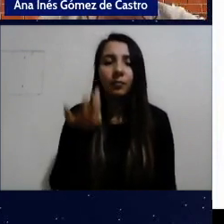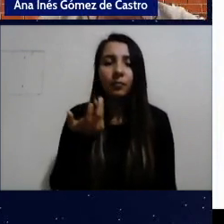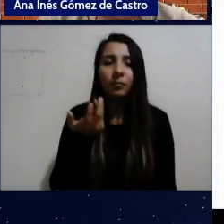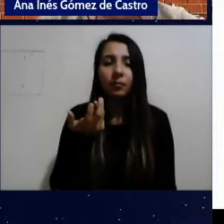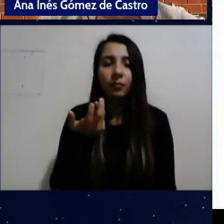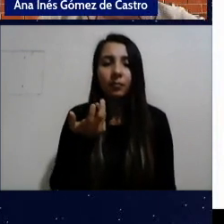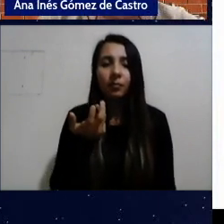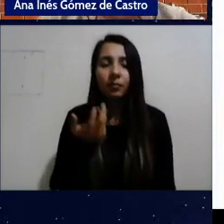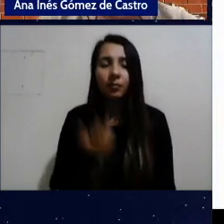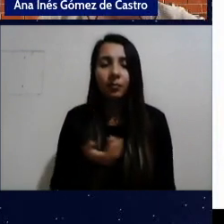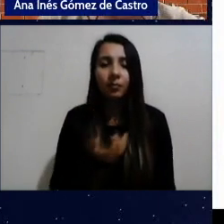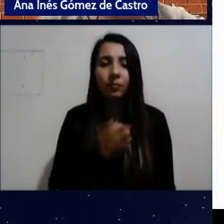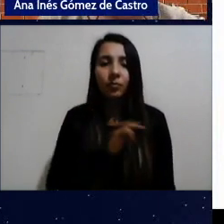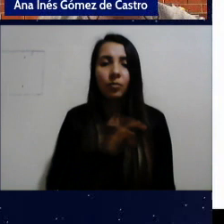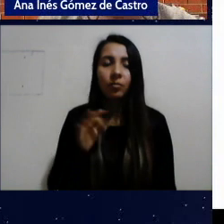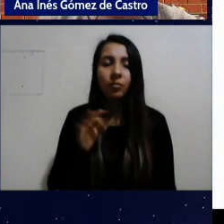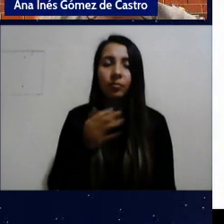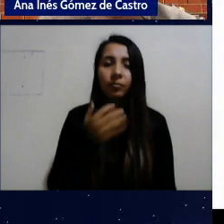generando la vida.